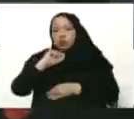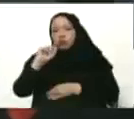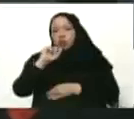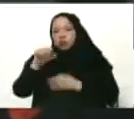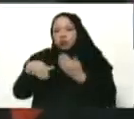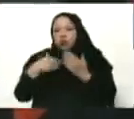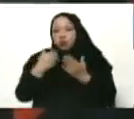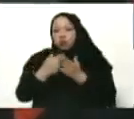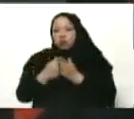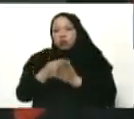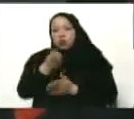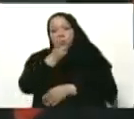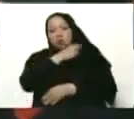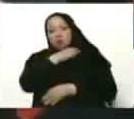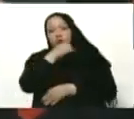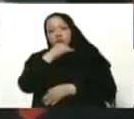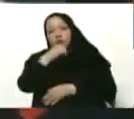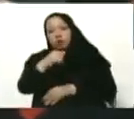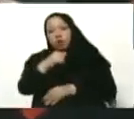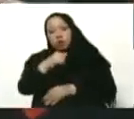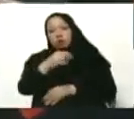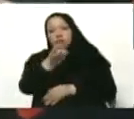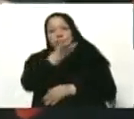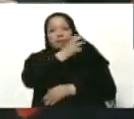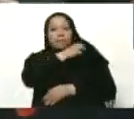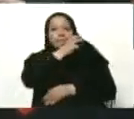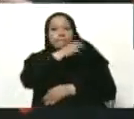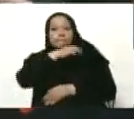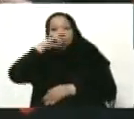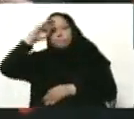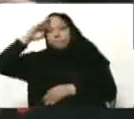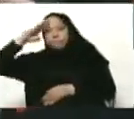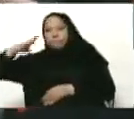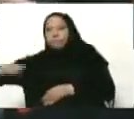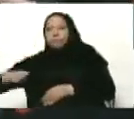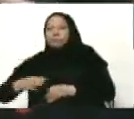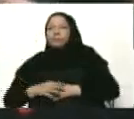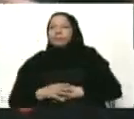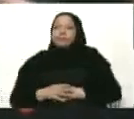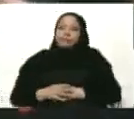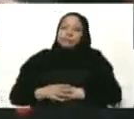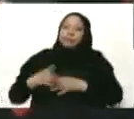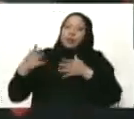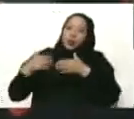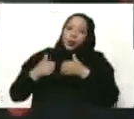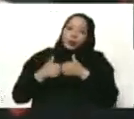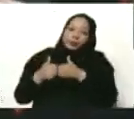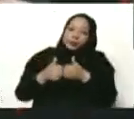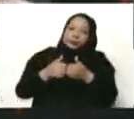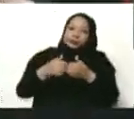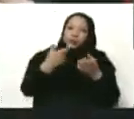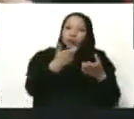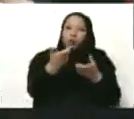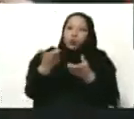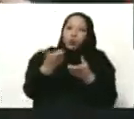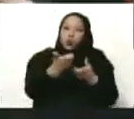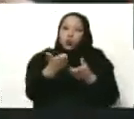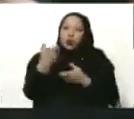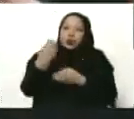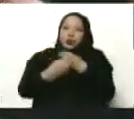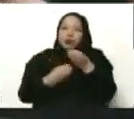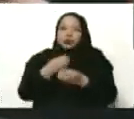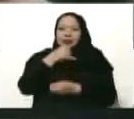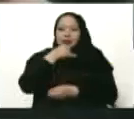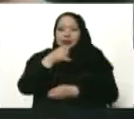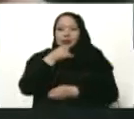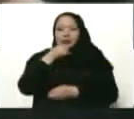compañero jefe de la SOE Capital, el general Orlando Romero Bolívar, quien también nos estaba acompañando, el jefe de los bomberos, el jefe de Policía Civil, todos ellos.